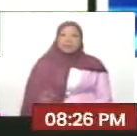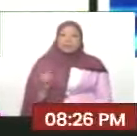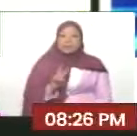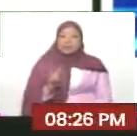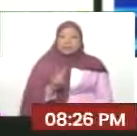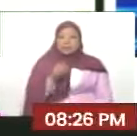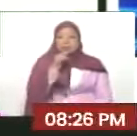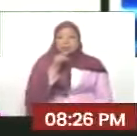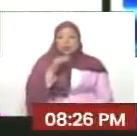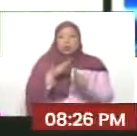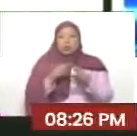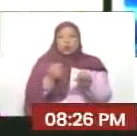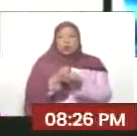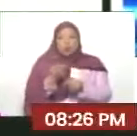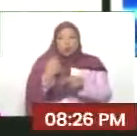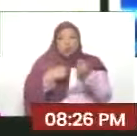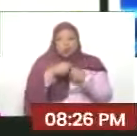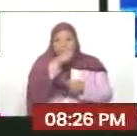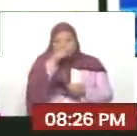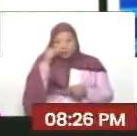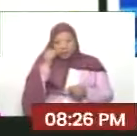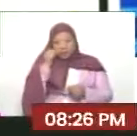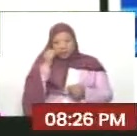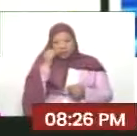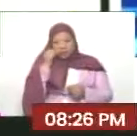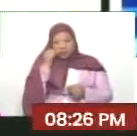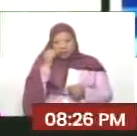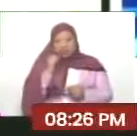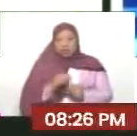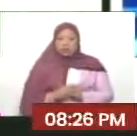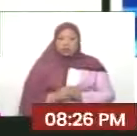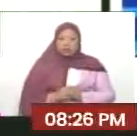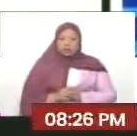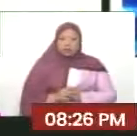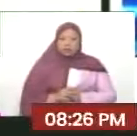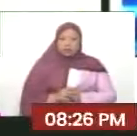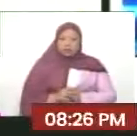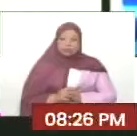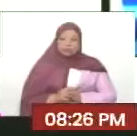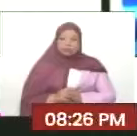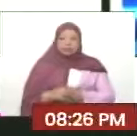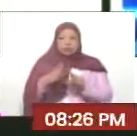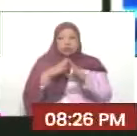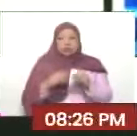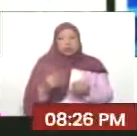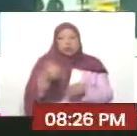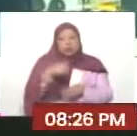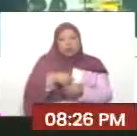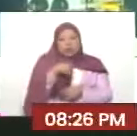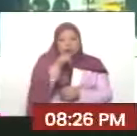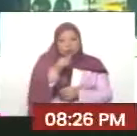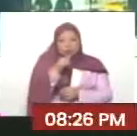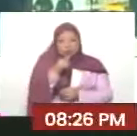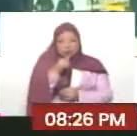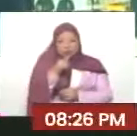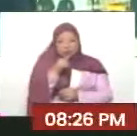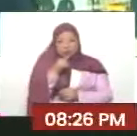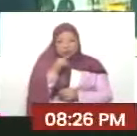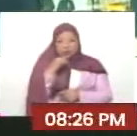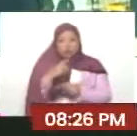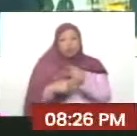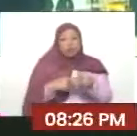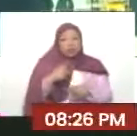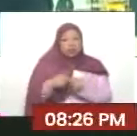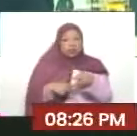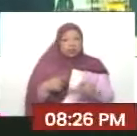Venezuela, toda la droga que pasa por todos estos lados viene